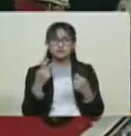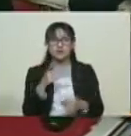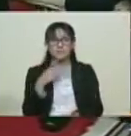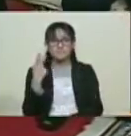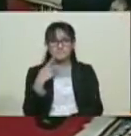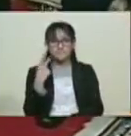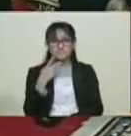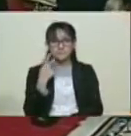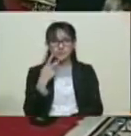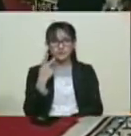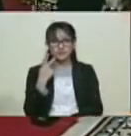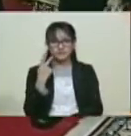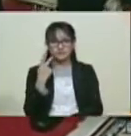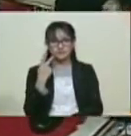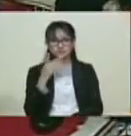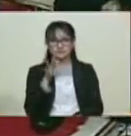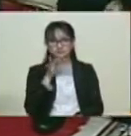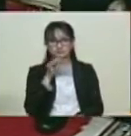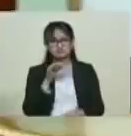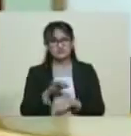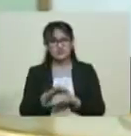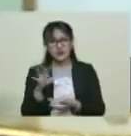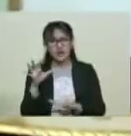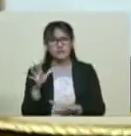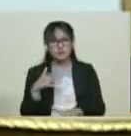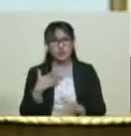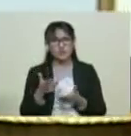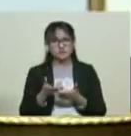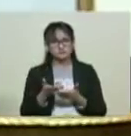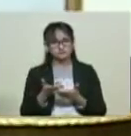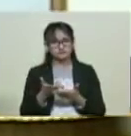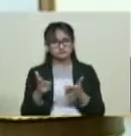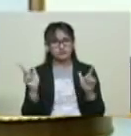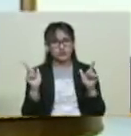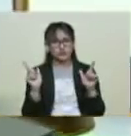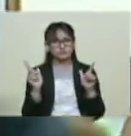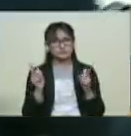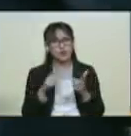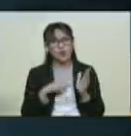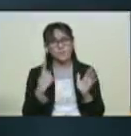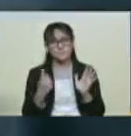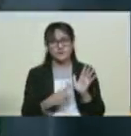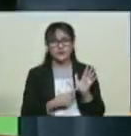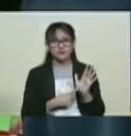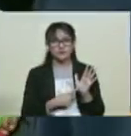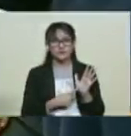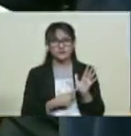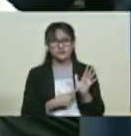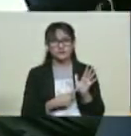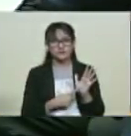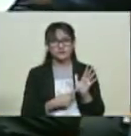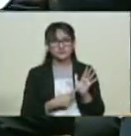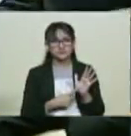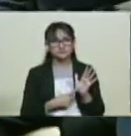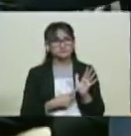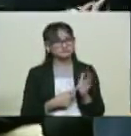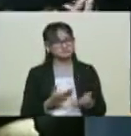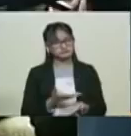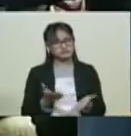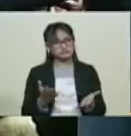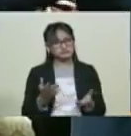no tengan delitos graves, se les pueda dar la libertad plena e incorporarse a la